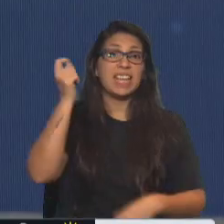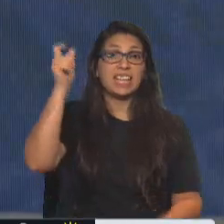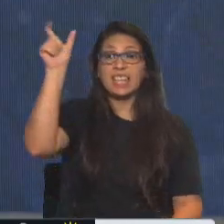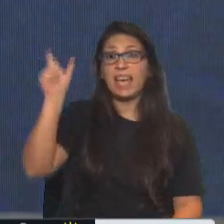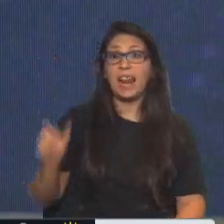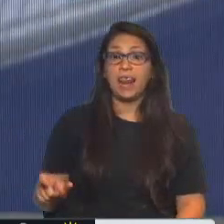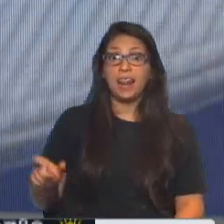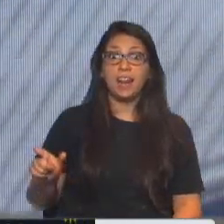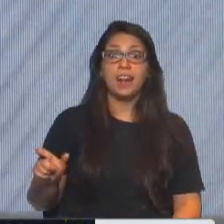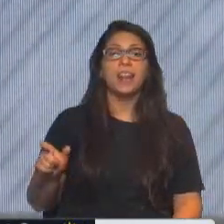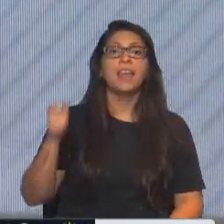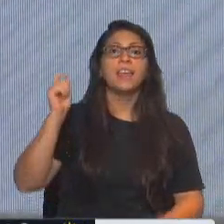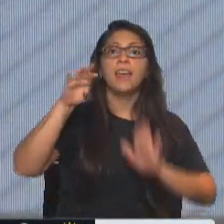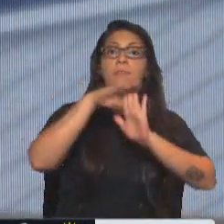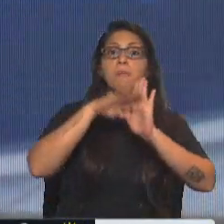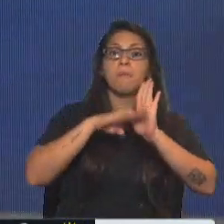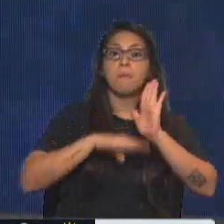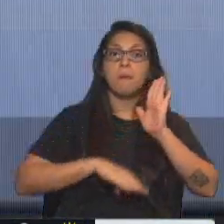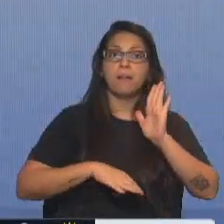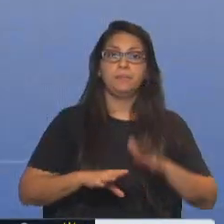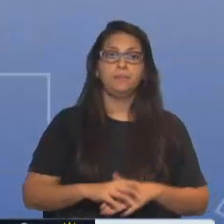y estos son sus datos. Esta es su ficha. A ver.